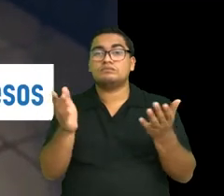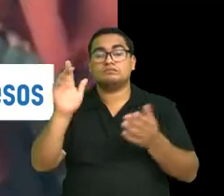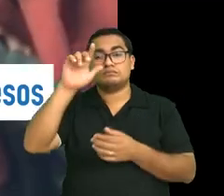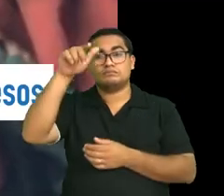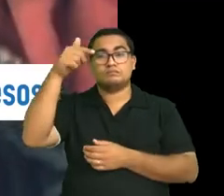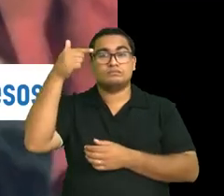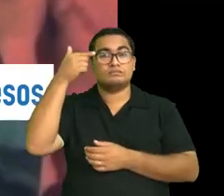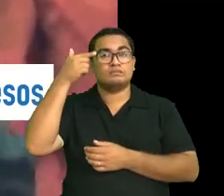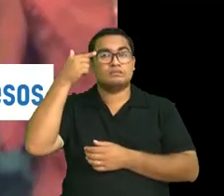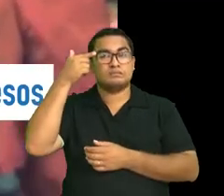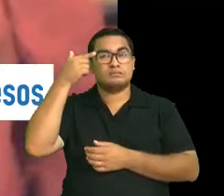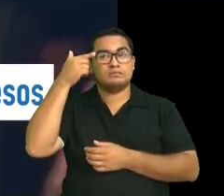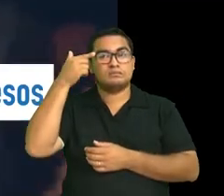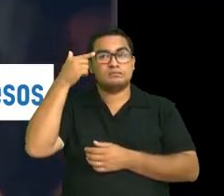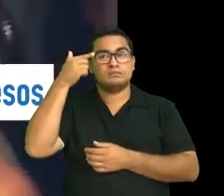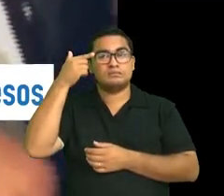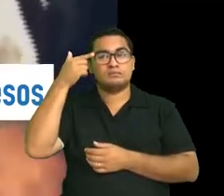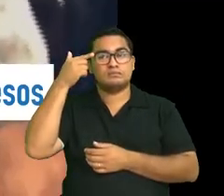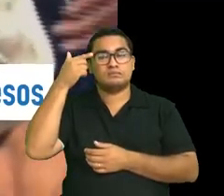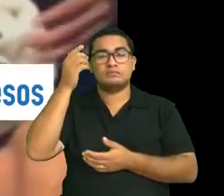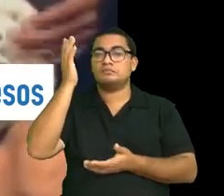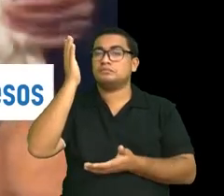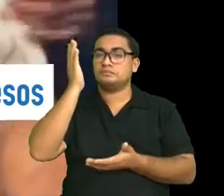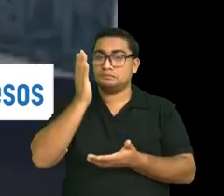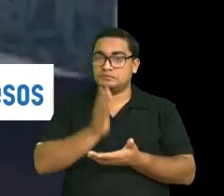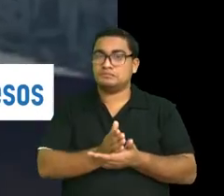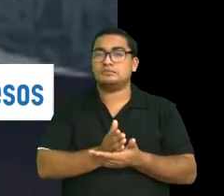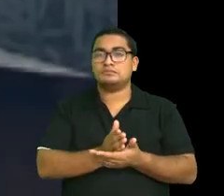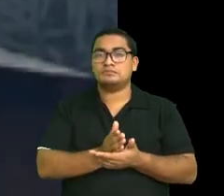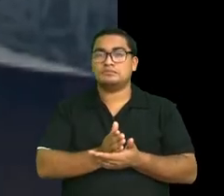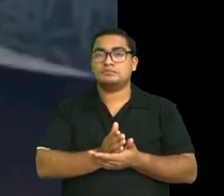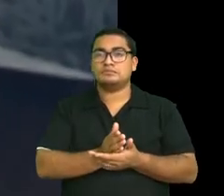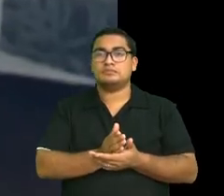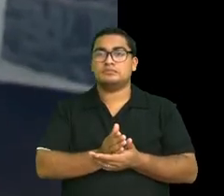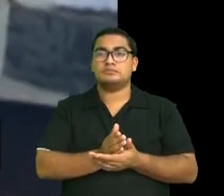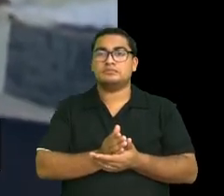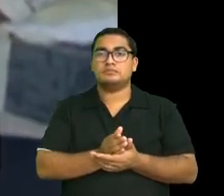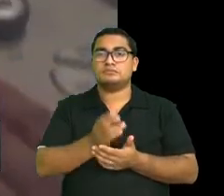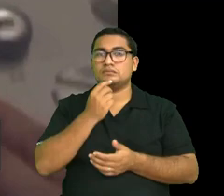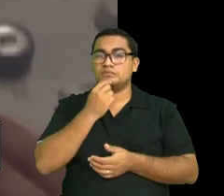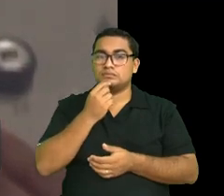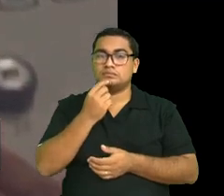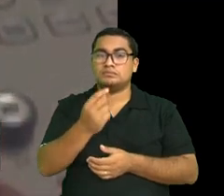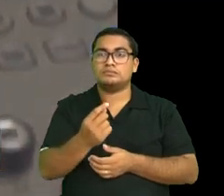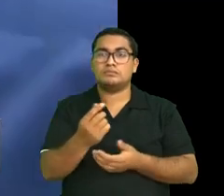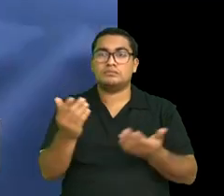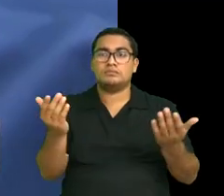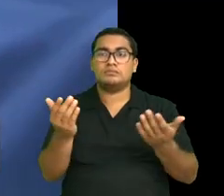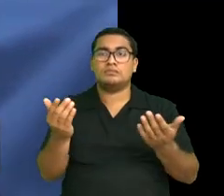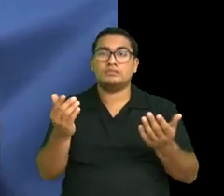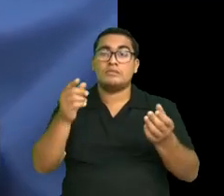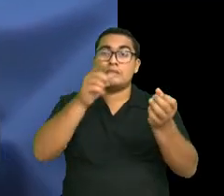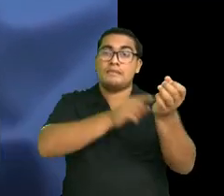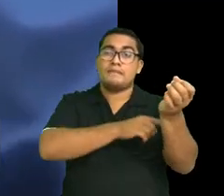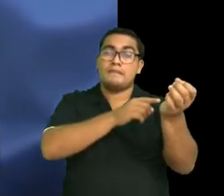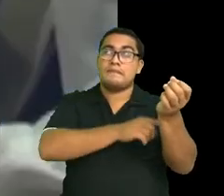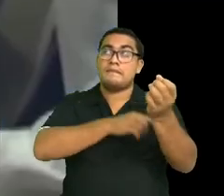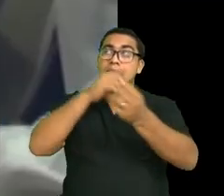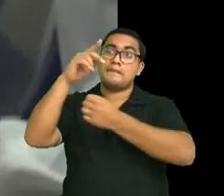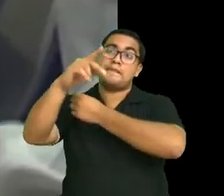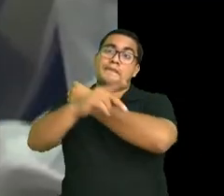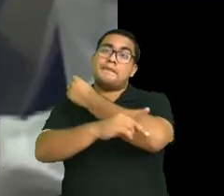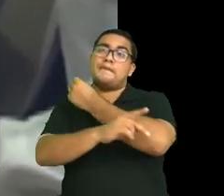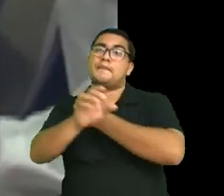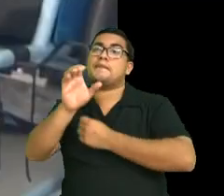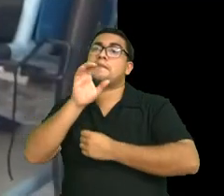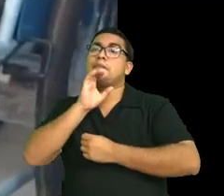gobierno tomó la decisión, y con la colaboración de nuestros hermanos cubanos, pues, que colaboraron,